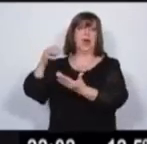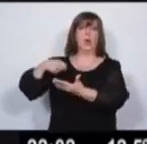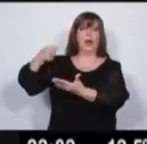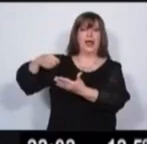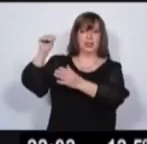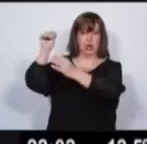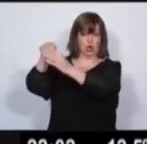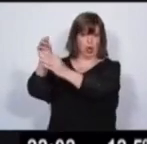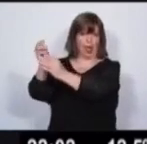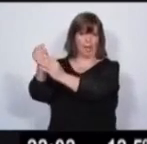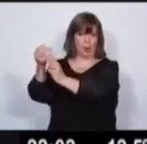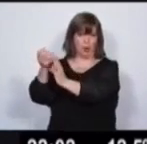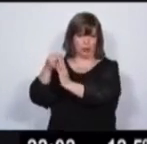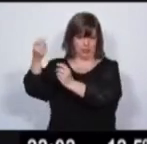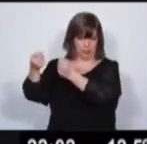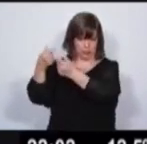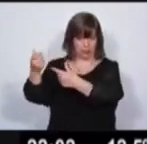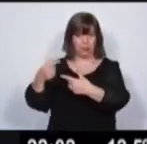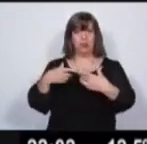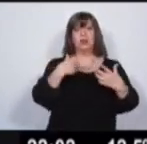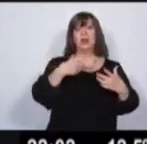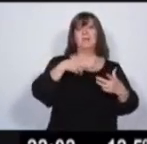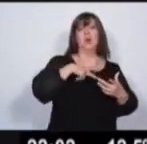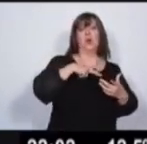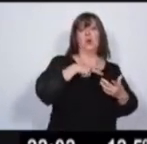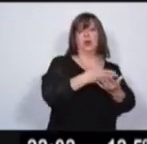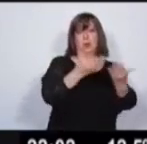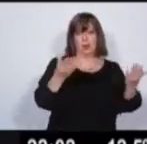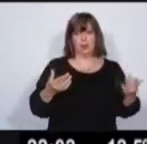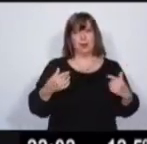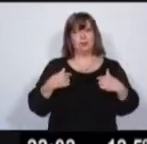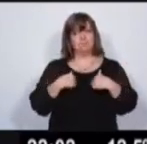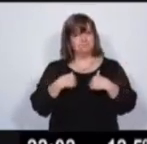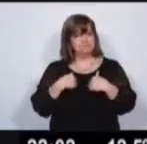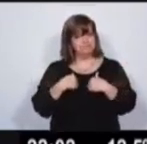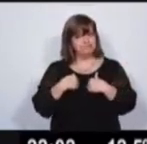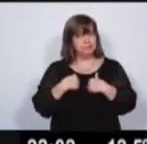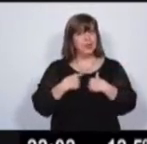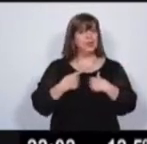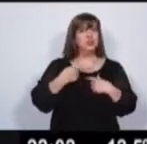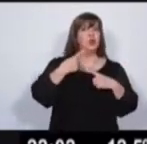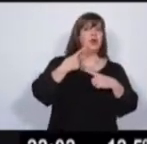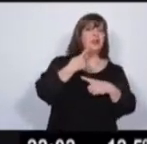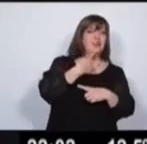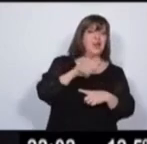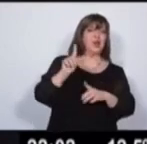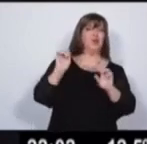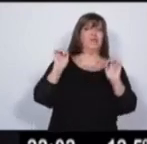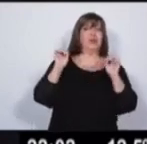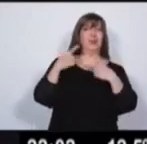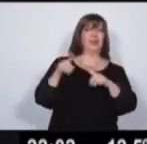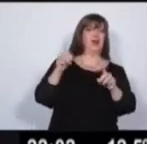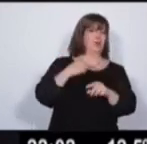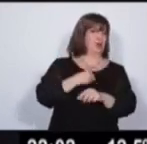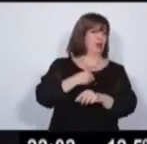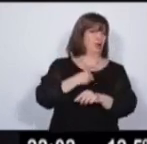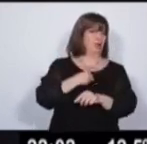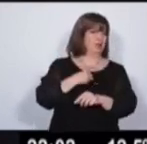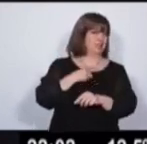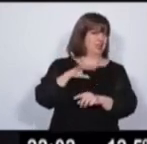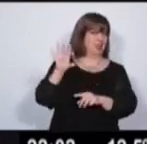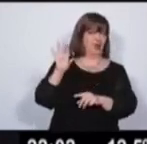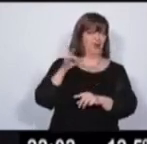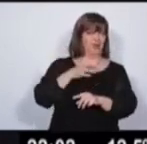he trabajado en numerosas empresas y desconfío de quienes dicen que van a bajar las tasas y los impuestos